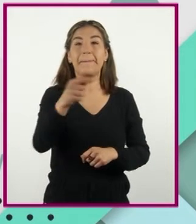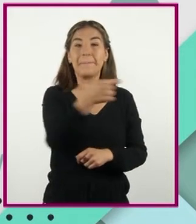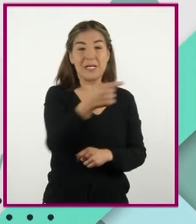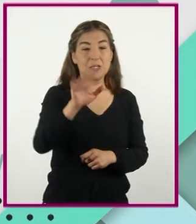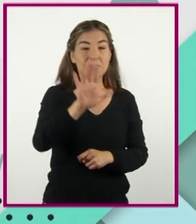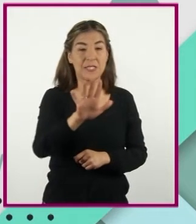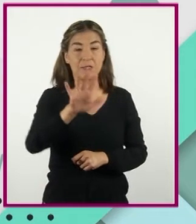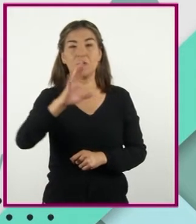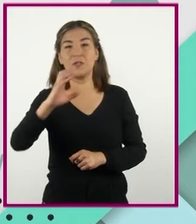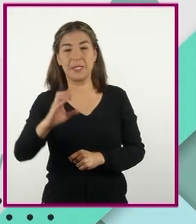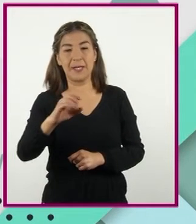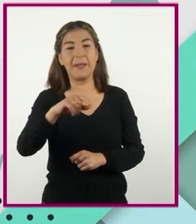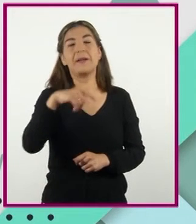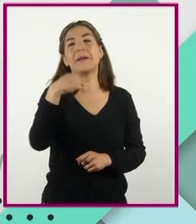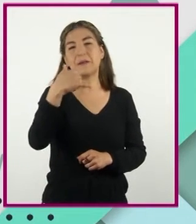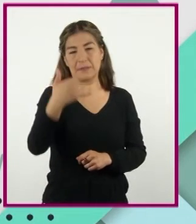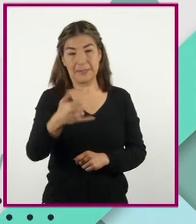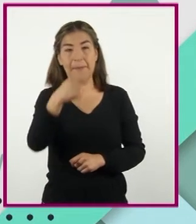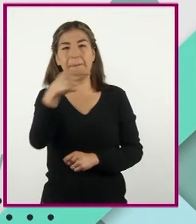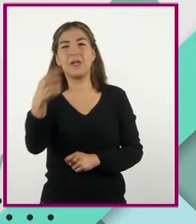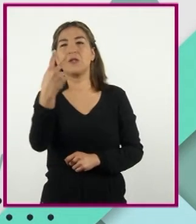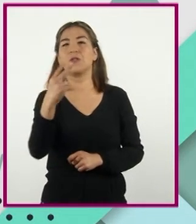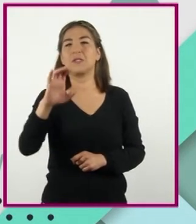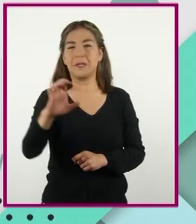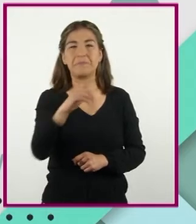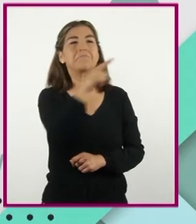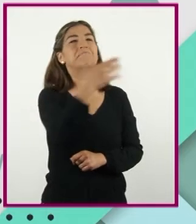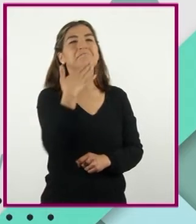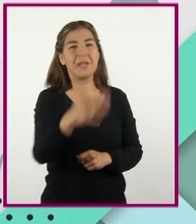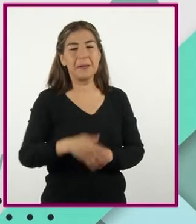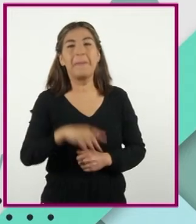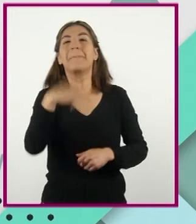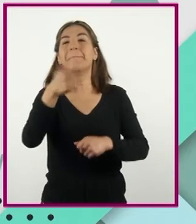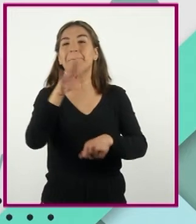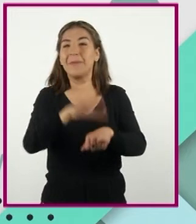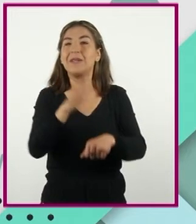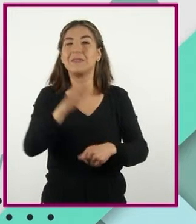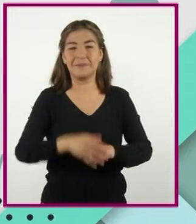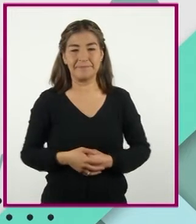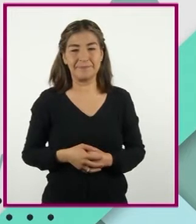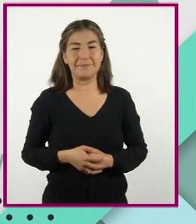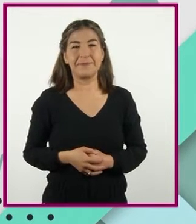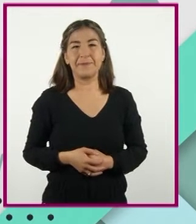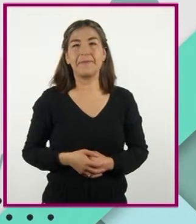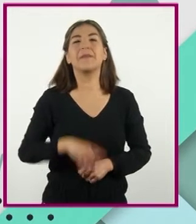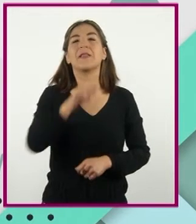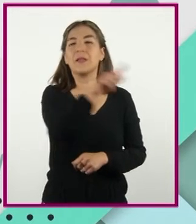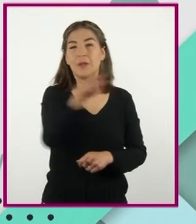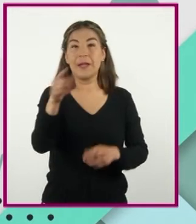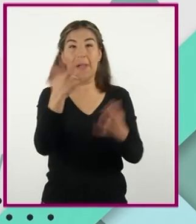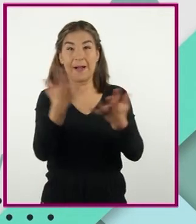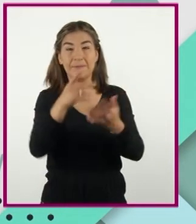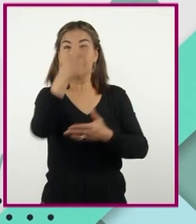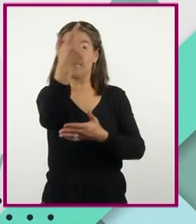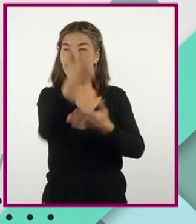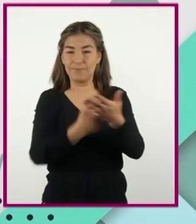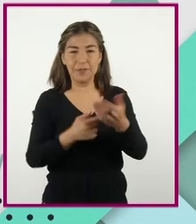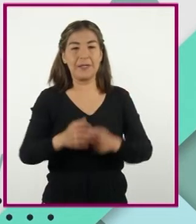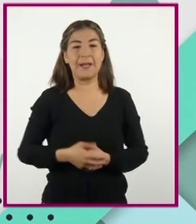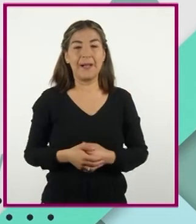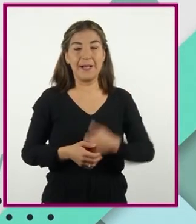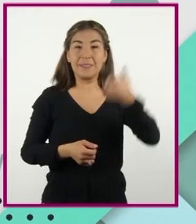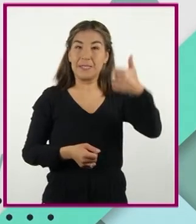y menos 2c. Vas muy bien. ¿Qué sigue? Se realizan las operaciones: más